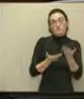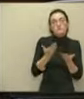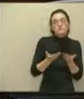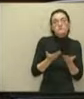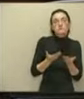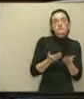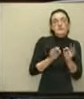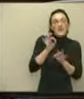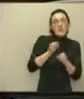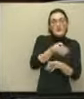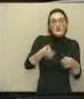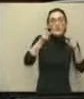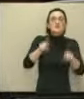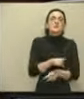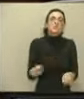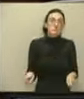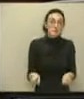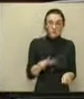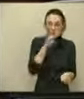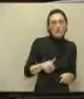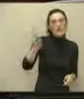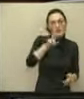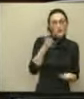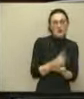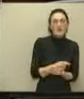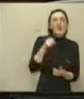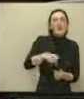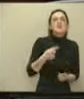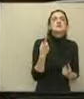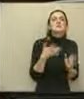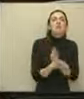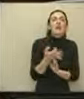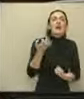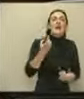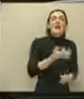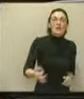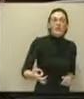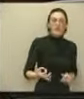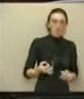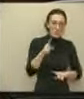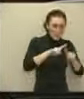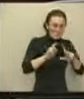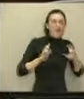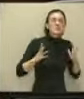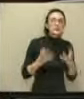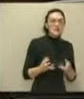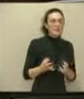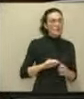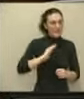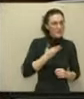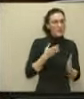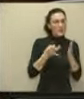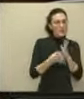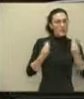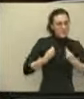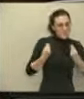eficaces. Porque, vuelvo a decir, aquí se trata de eficacia, de acometer un problema muy serio que afecta a la calidad de vida de una